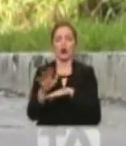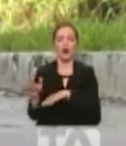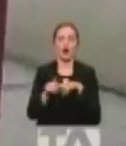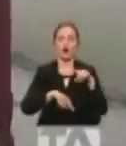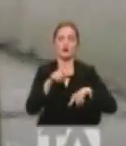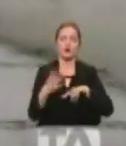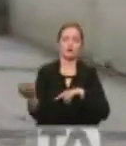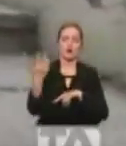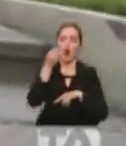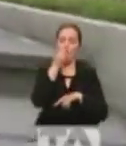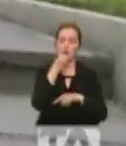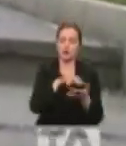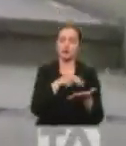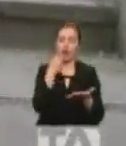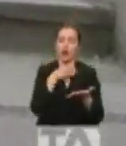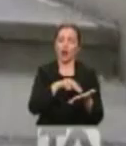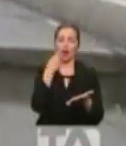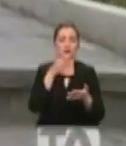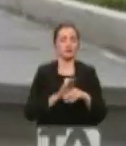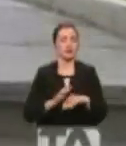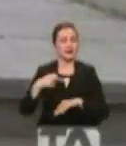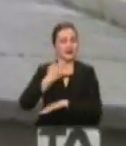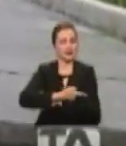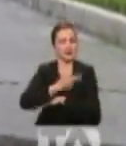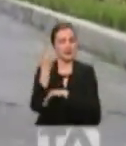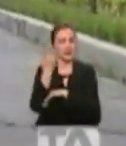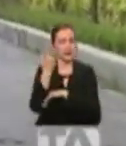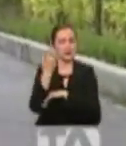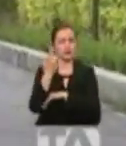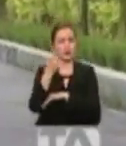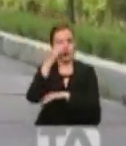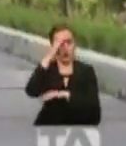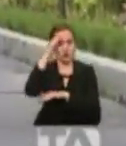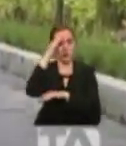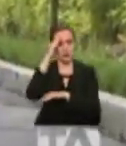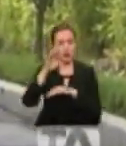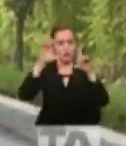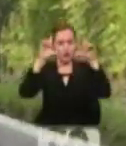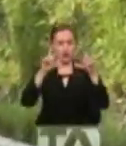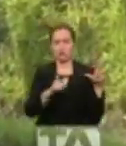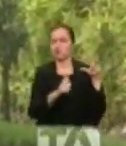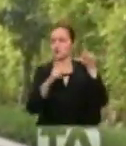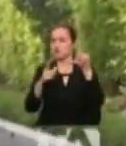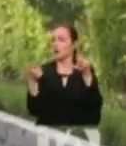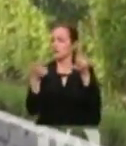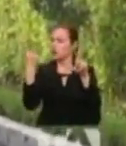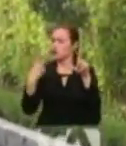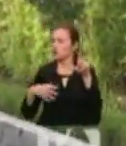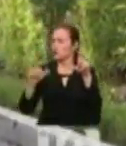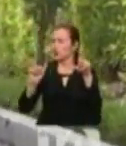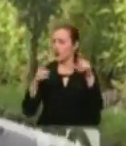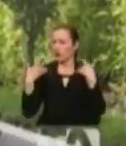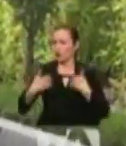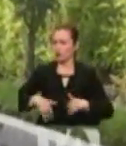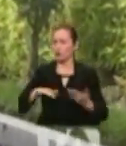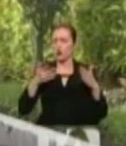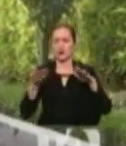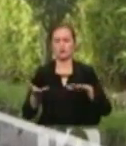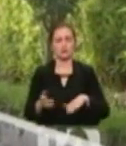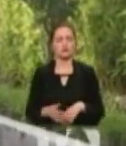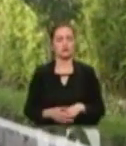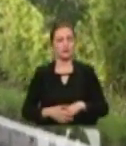unos amigos. Pero al día siguiente le visitaron unos agentes de la policía. Le mostraron una foto. Era el cuerpo inerte de su